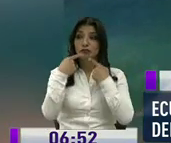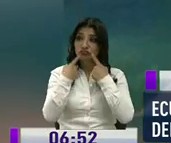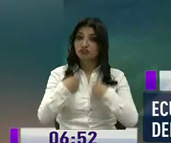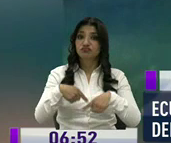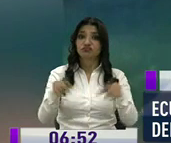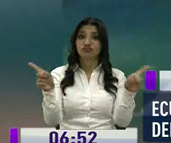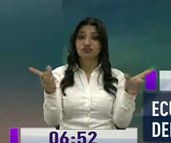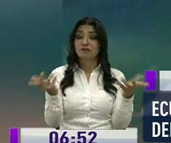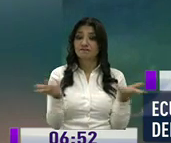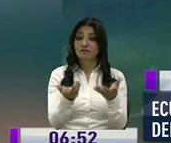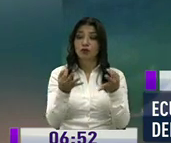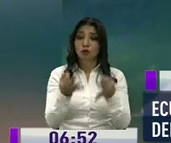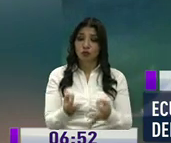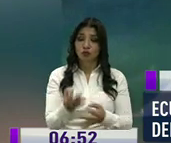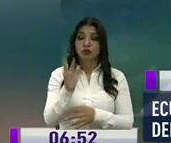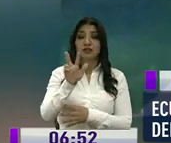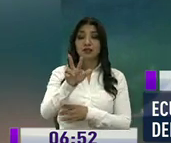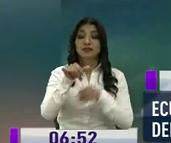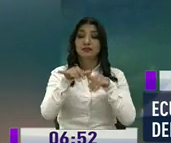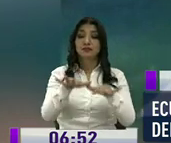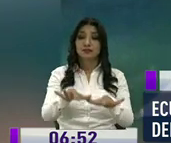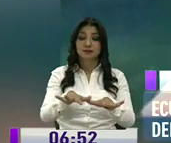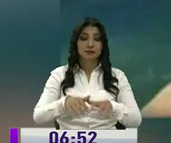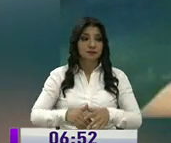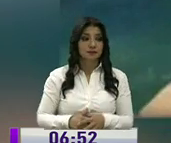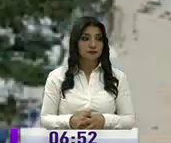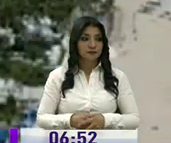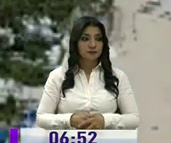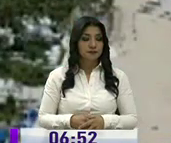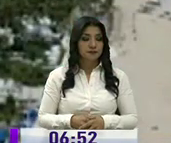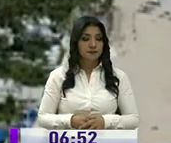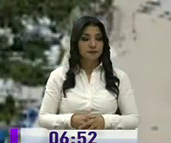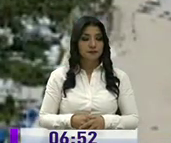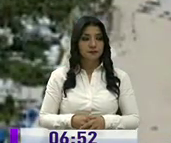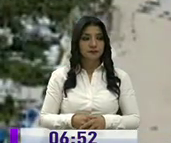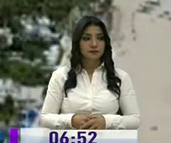durante este 3 de septiembre, informó Julio César Saona.